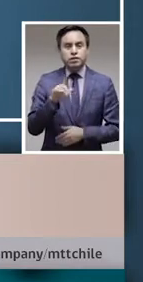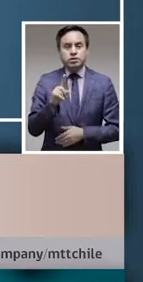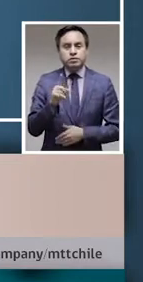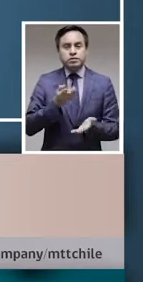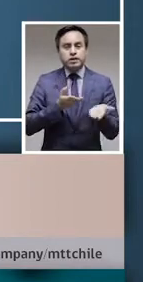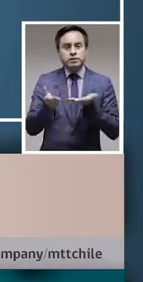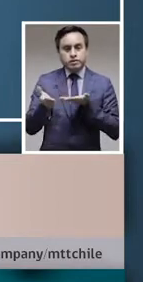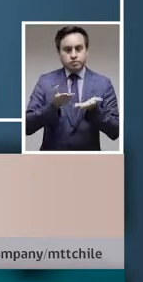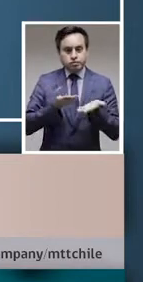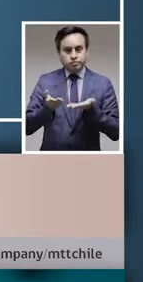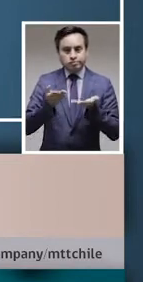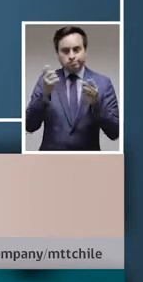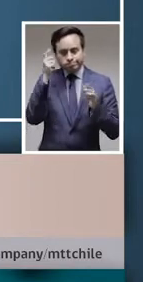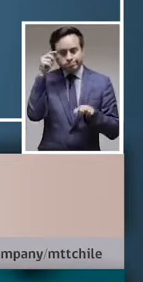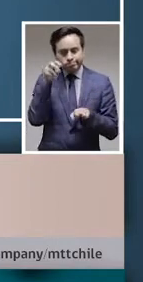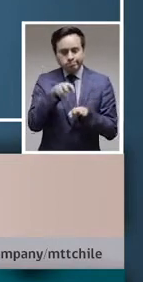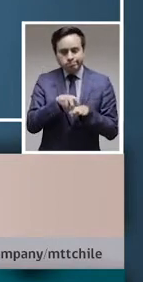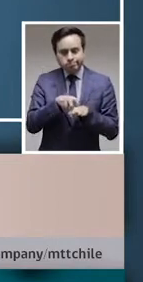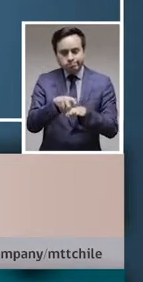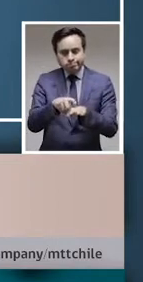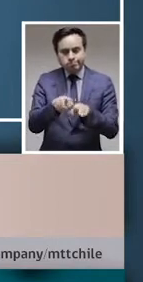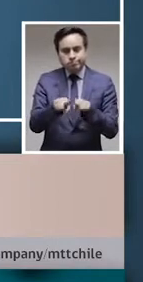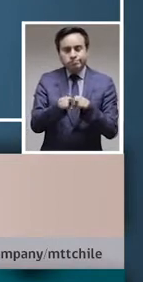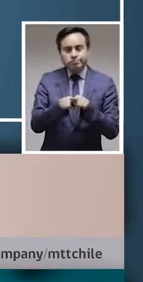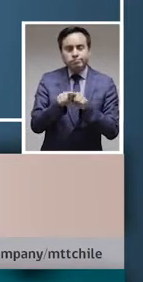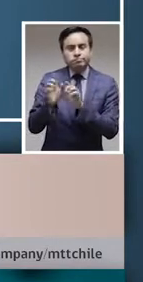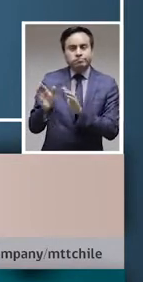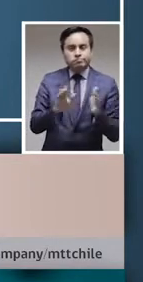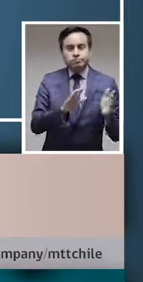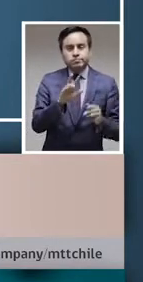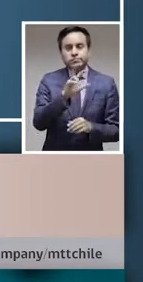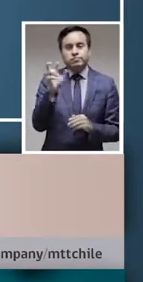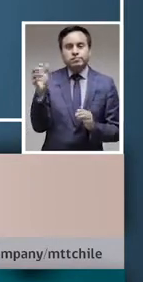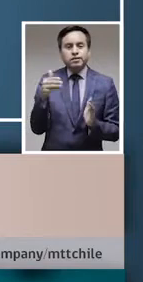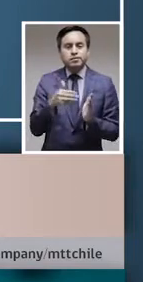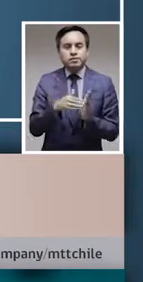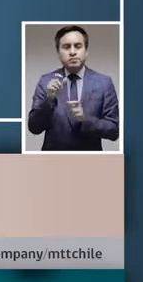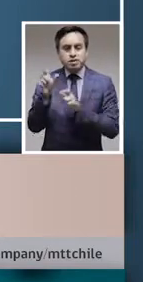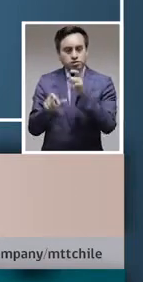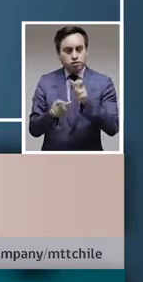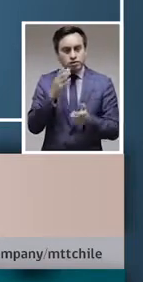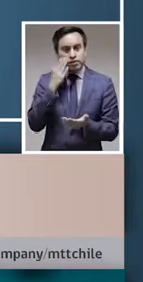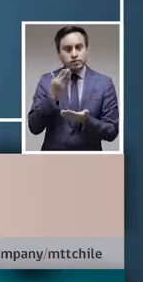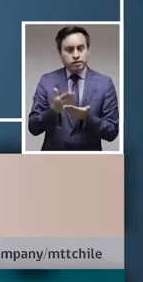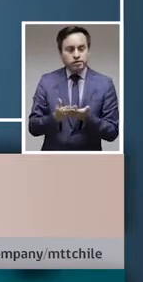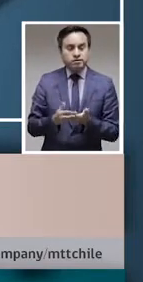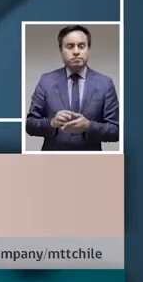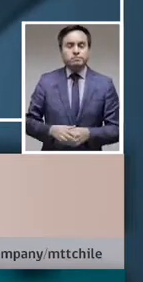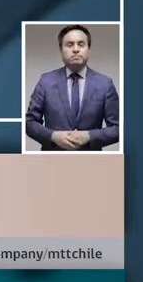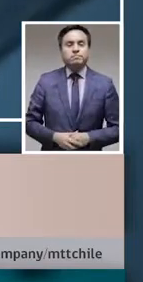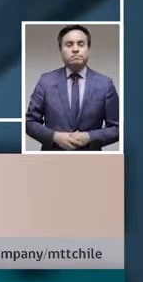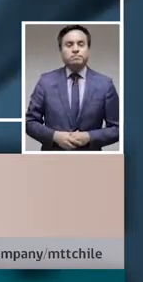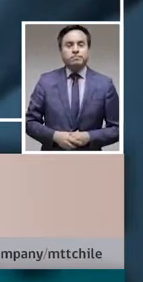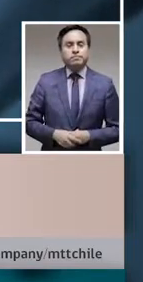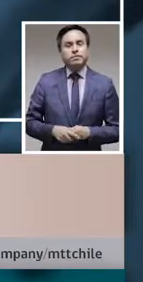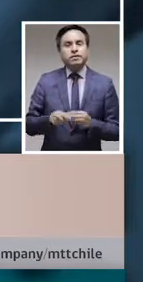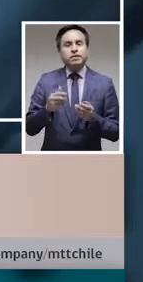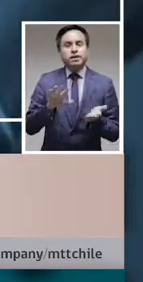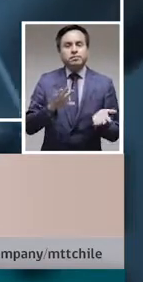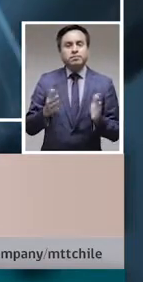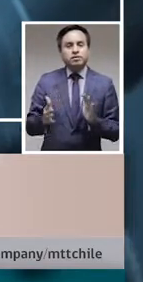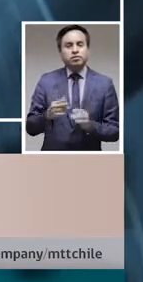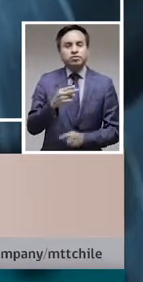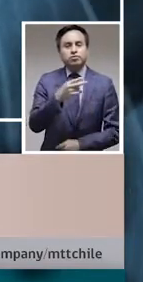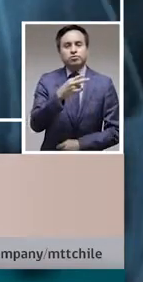1.051 servicios que benefician a del orden de 800.000 personas. Hay de más o